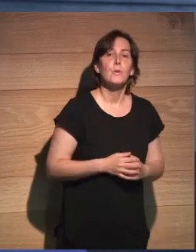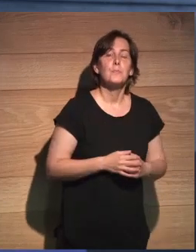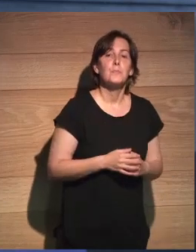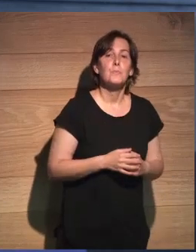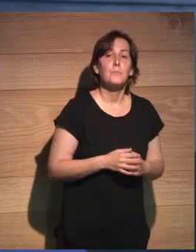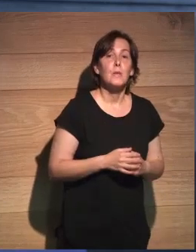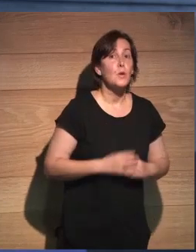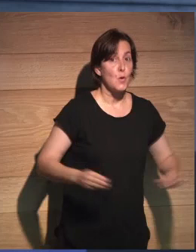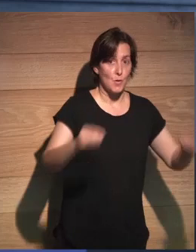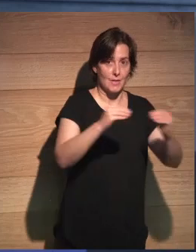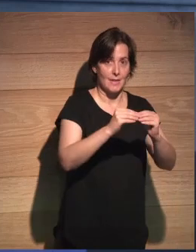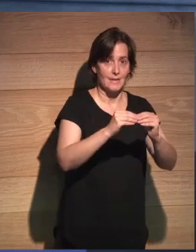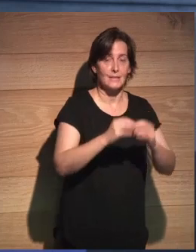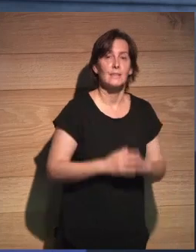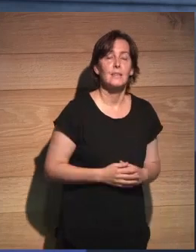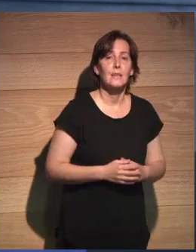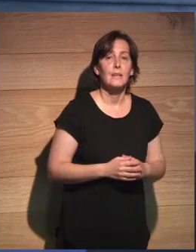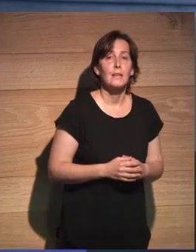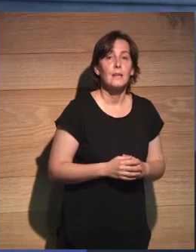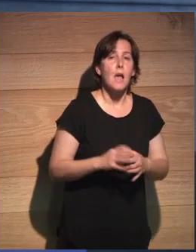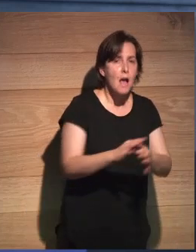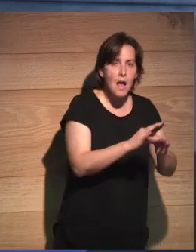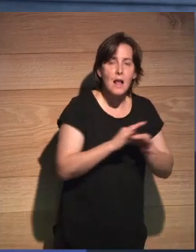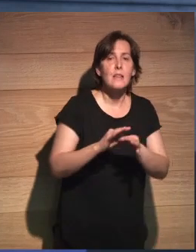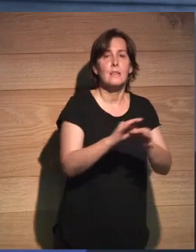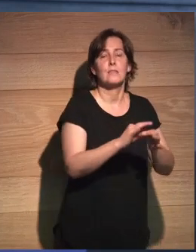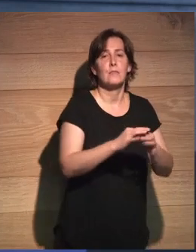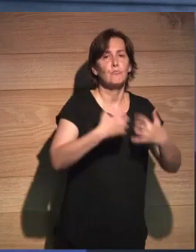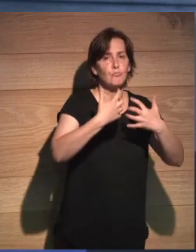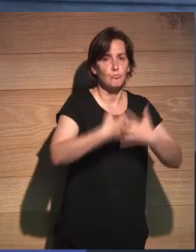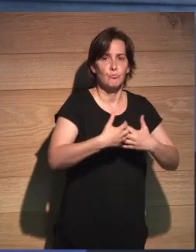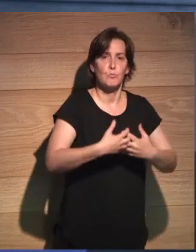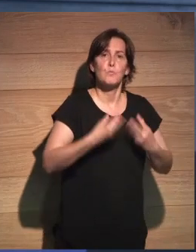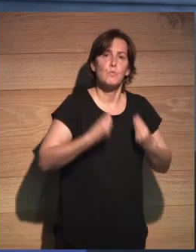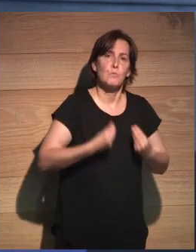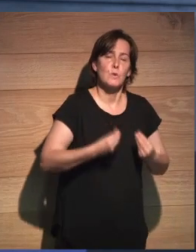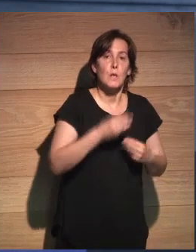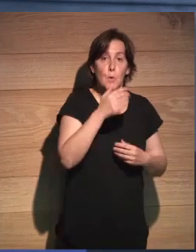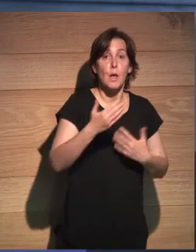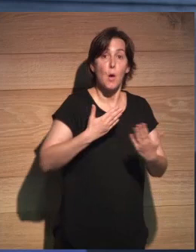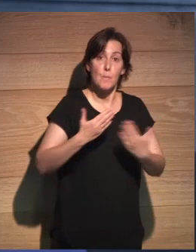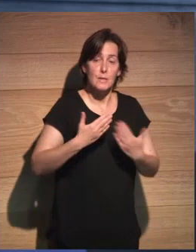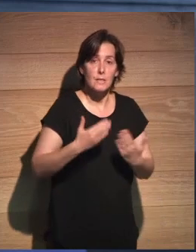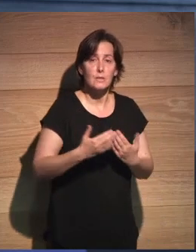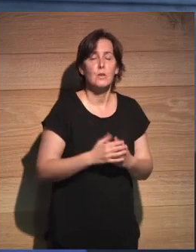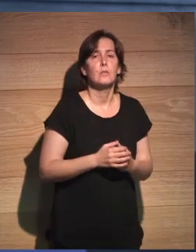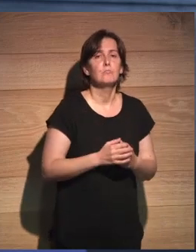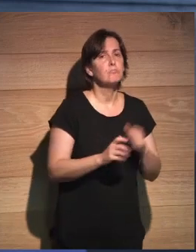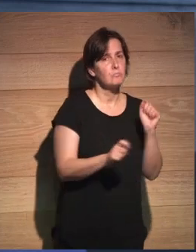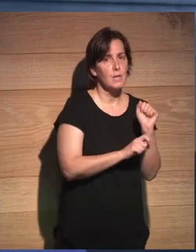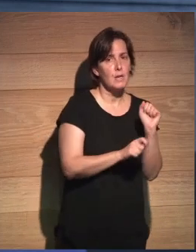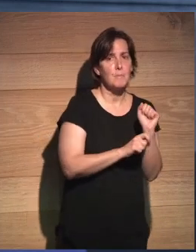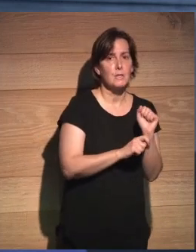son totalmente coincidentes. La alianza está funcionando tremendamente bien. Yo creo que Conversation es una